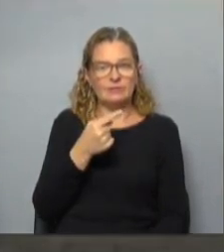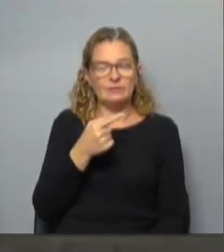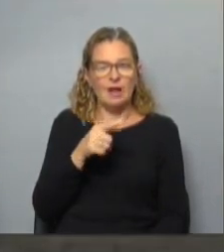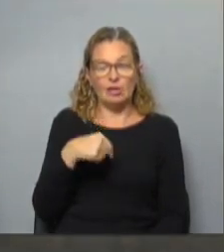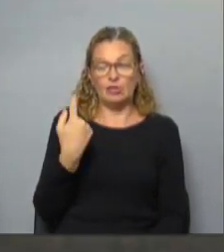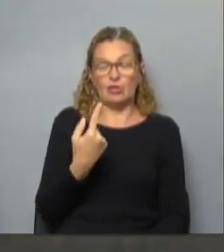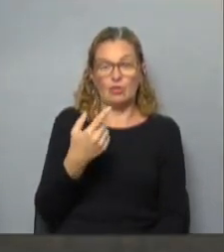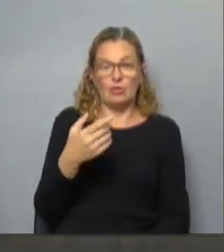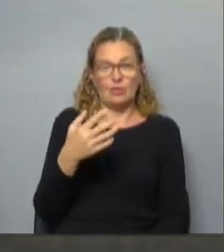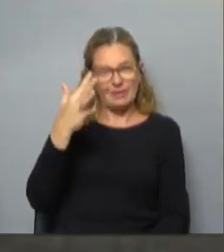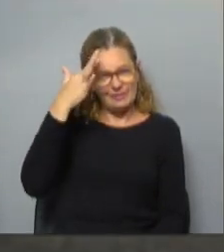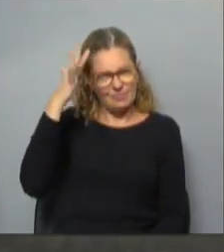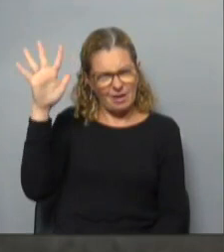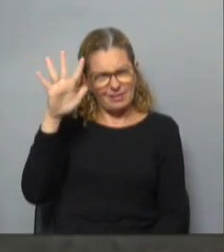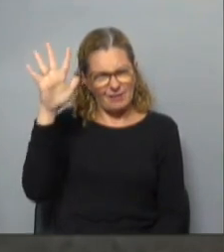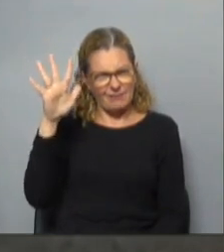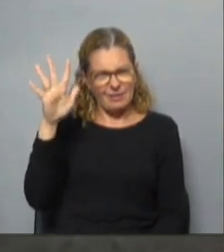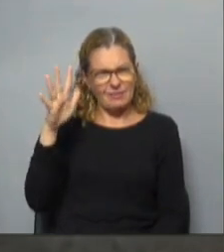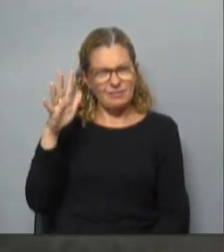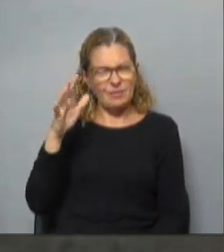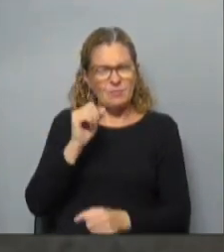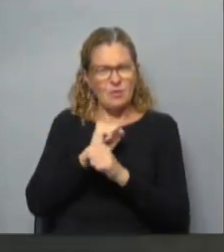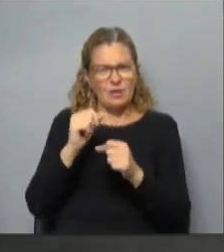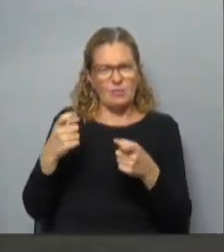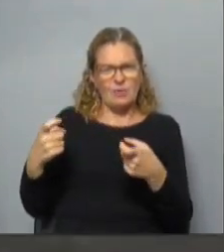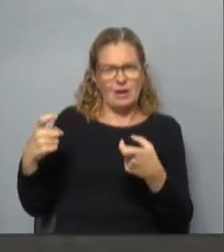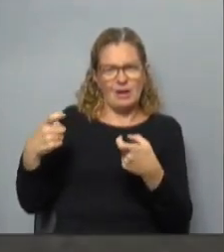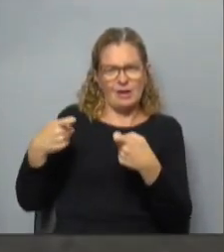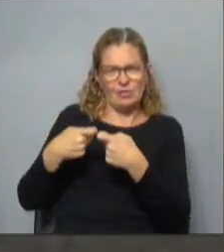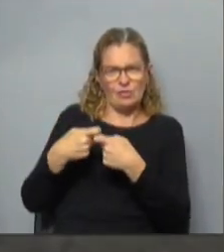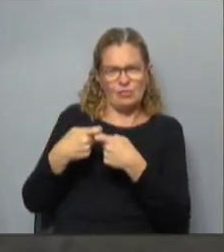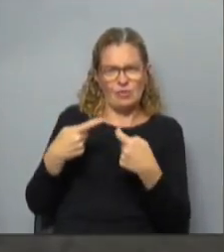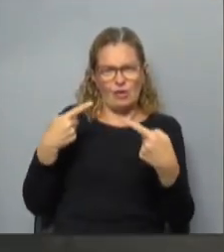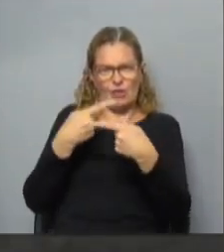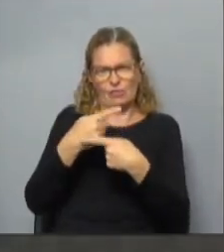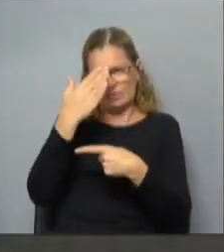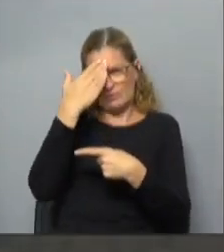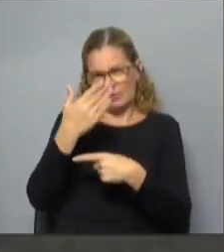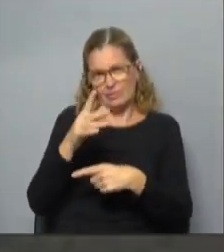quien se imaginaba quisiera poder hacer una alianza de todos contra el frente